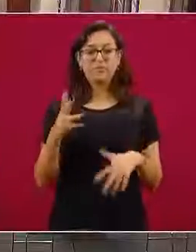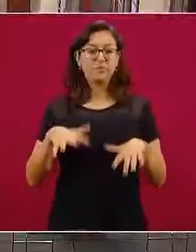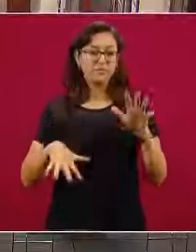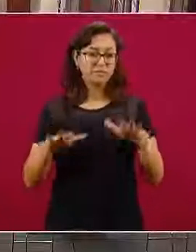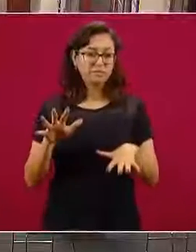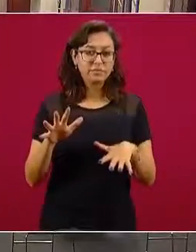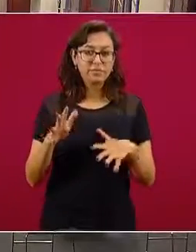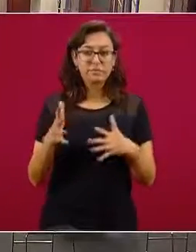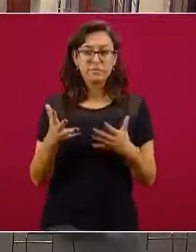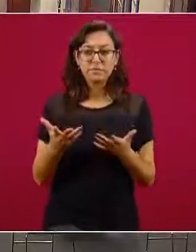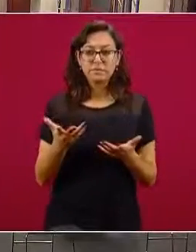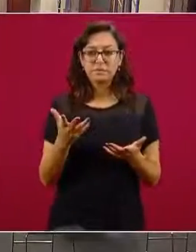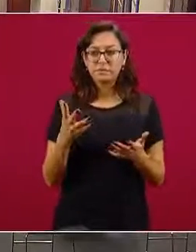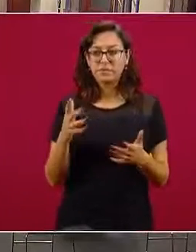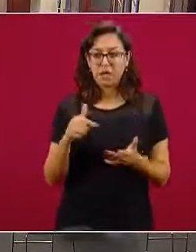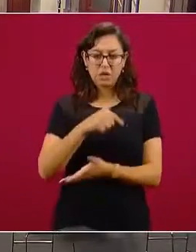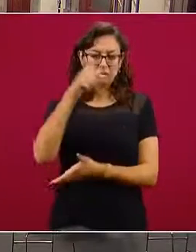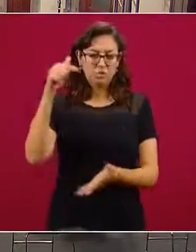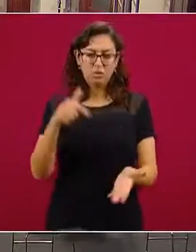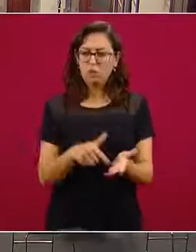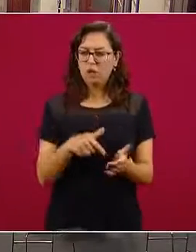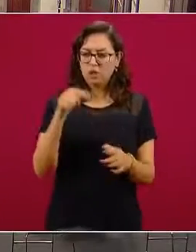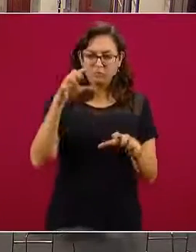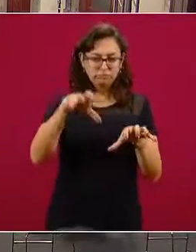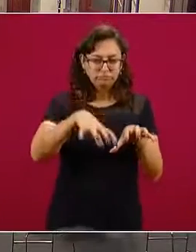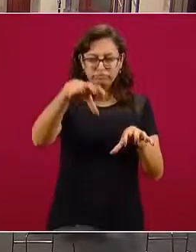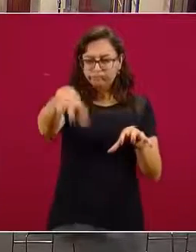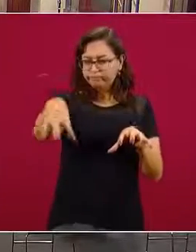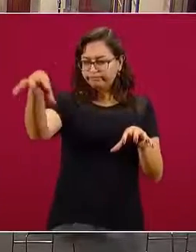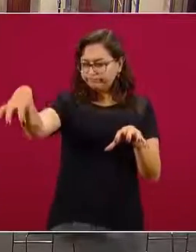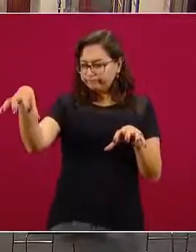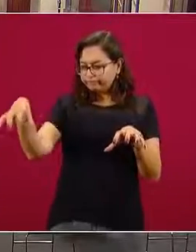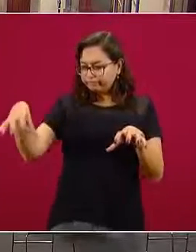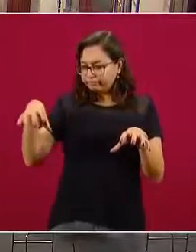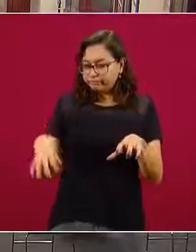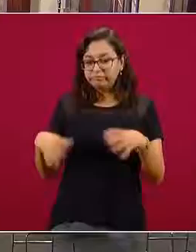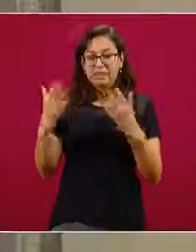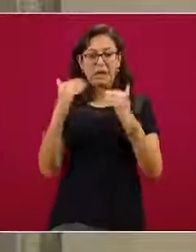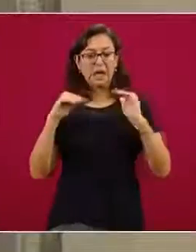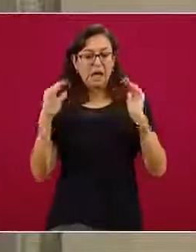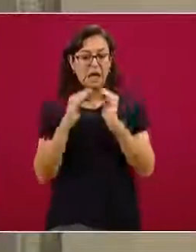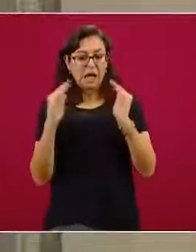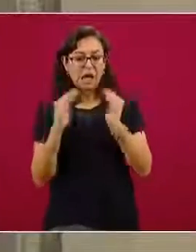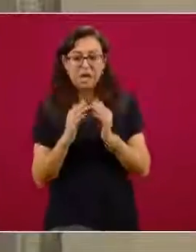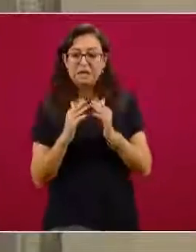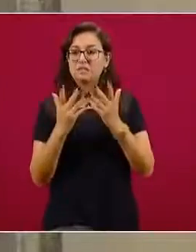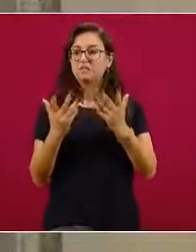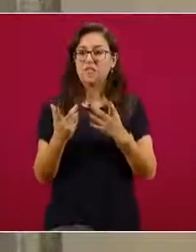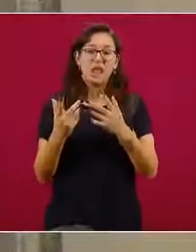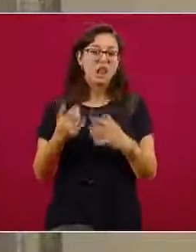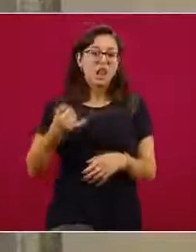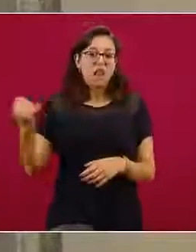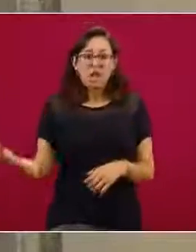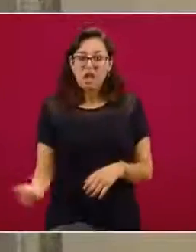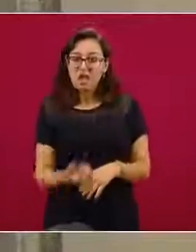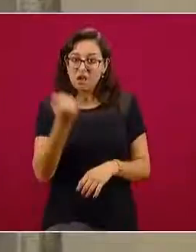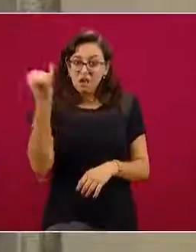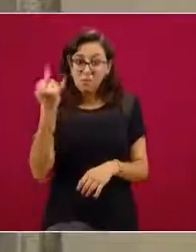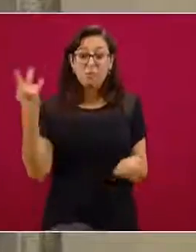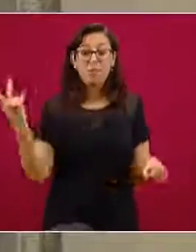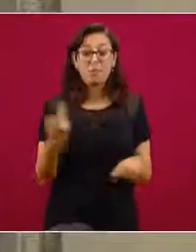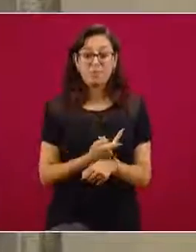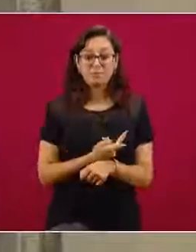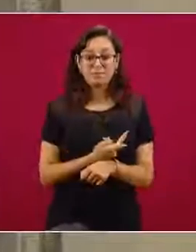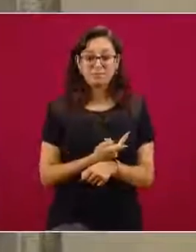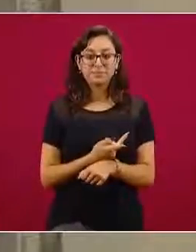necesariamente asentamientos irregulares, cualquier asentamiento o desarrollo habitacional que esté alejado de la ciudad, implica